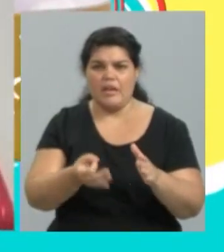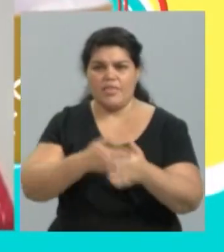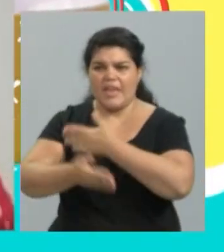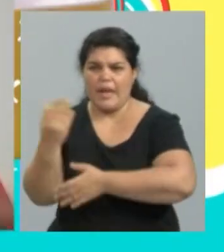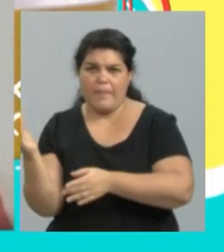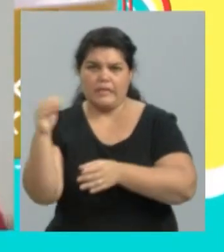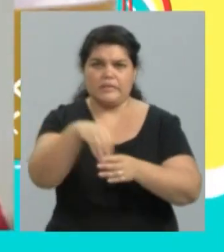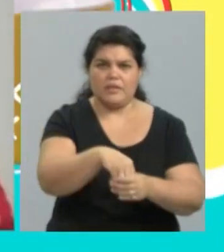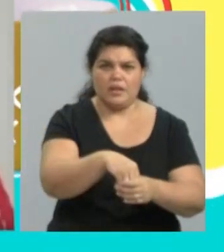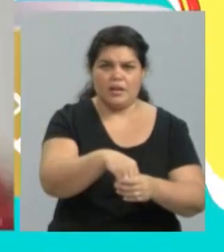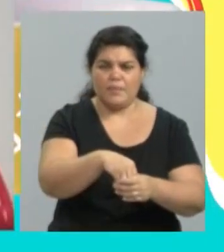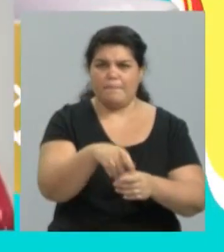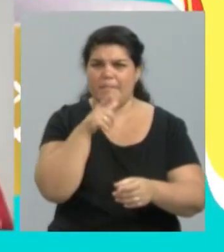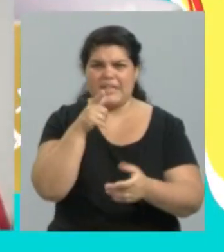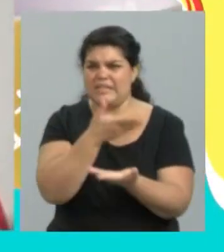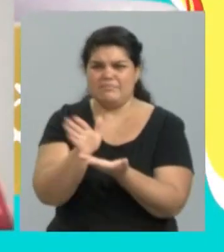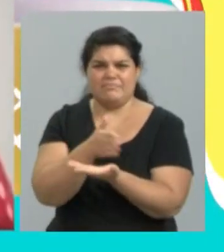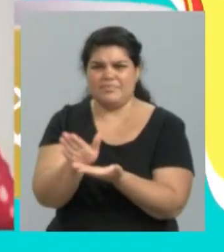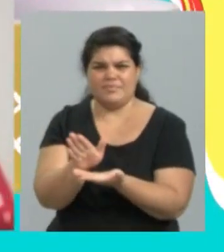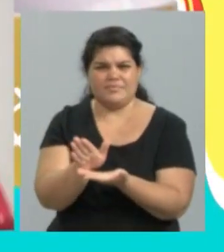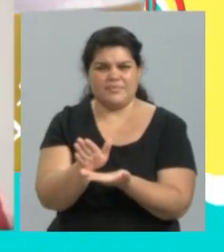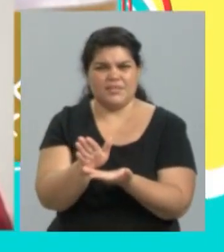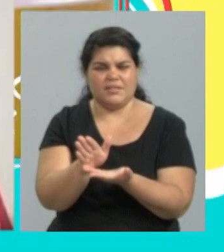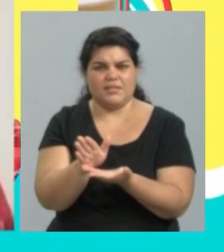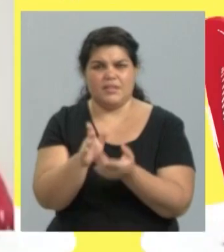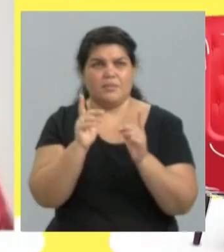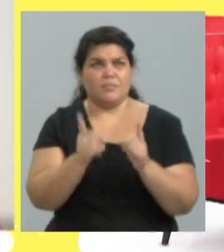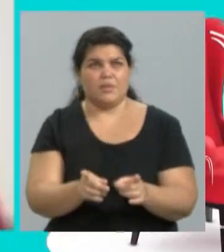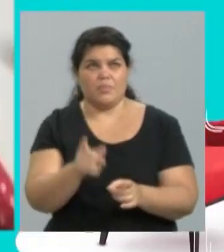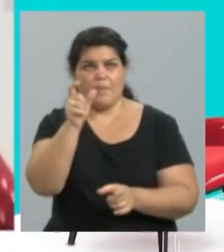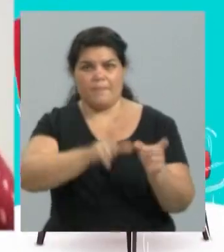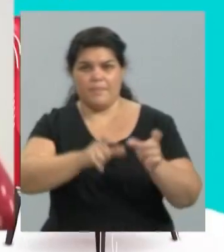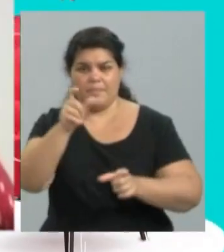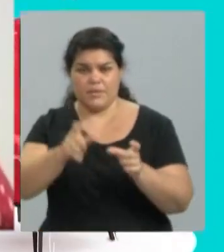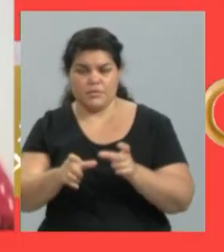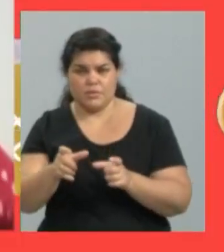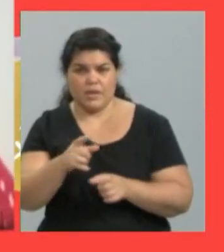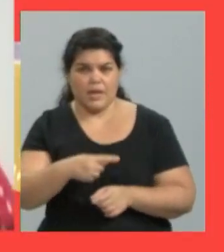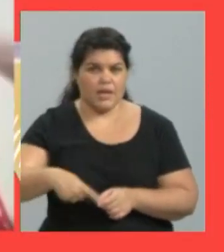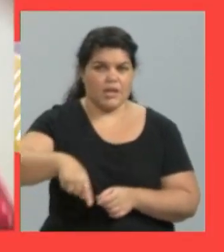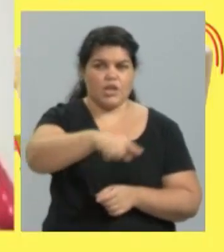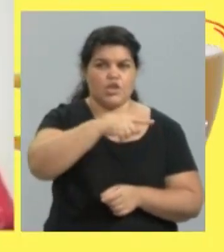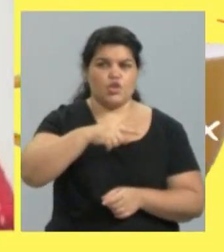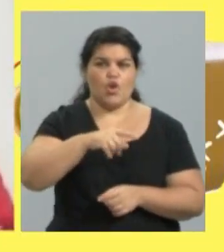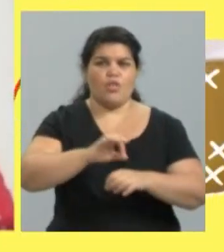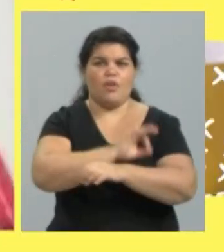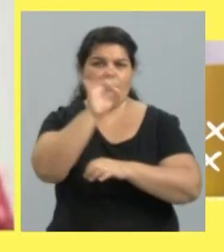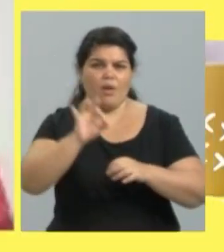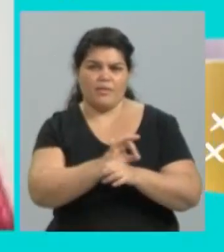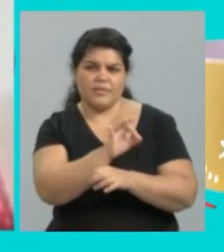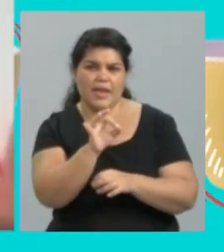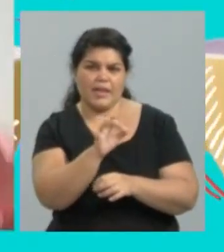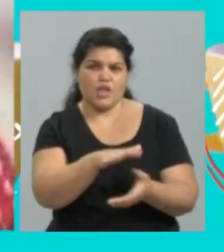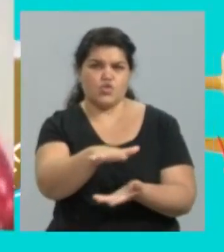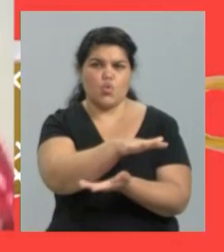eso habla de una cuestión de discriminación por parte de las personas que piensan las ciudades y construyen las ciudades, que